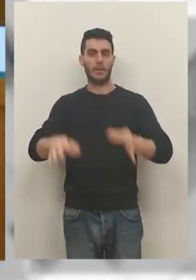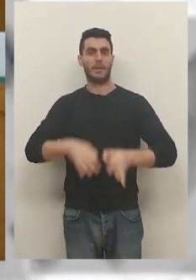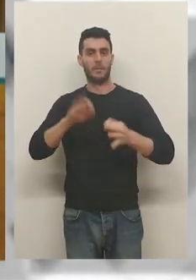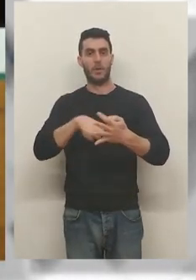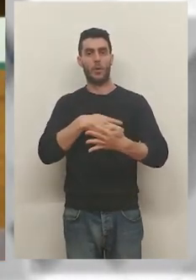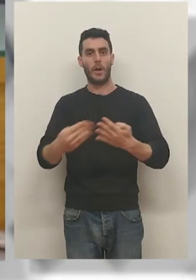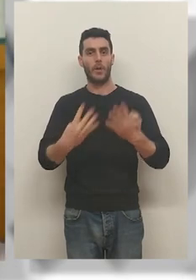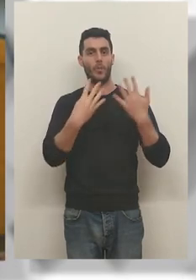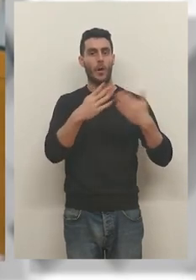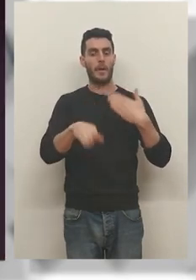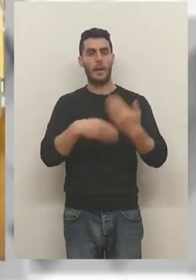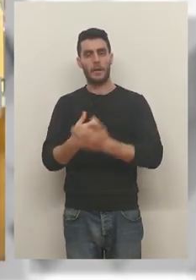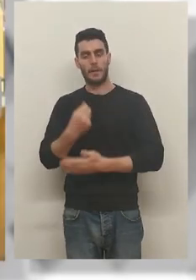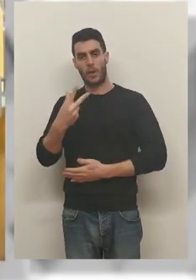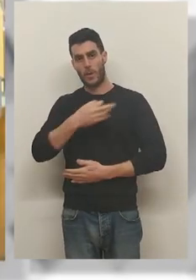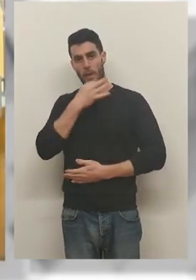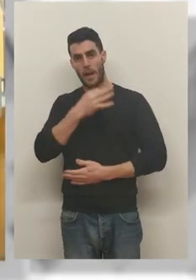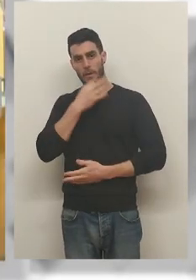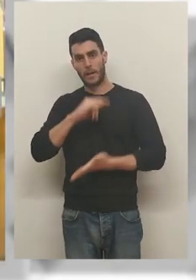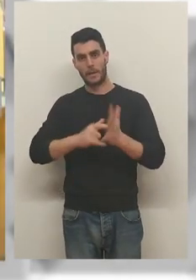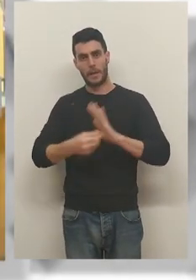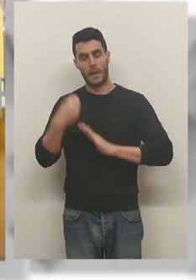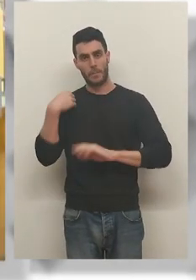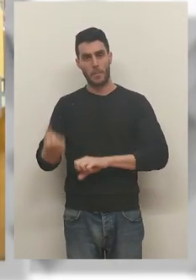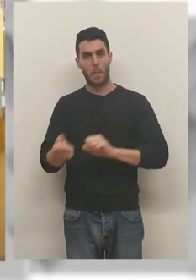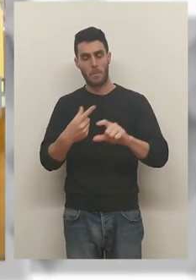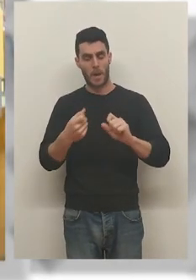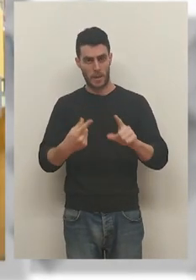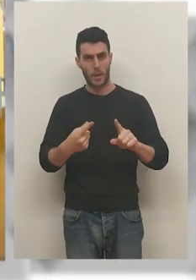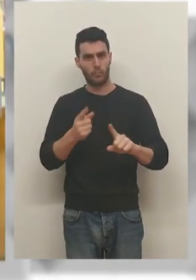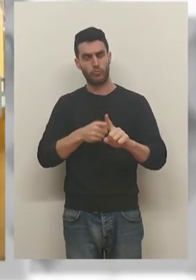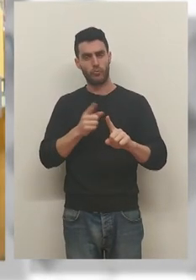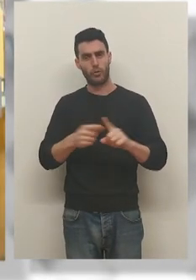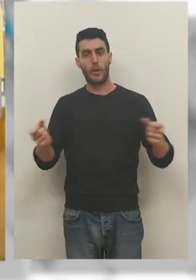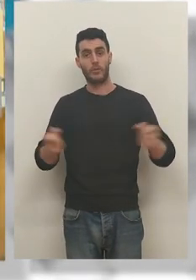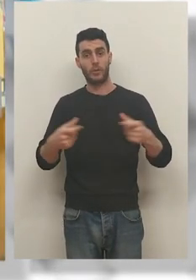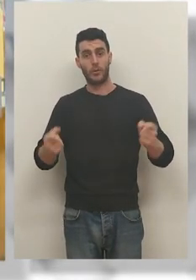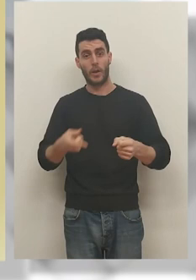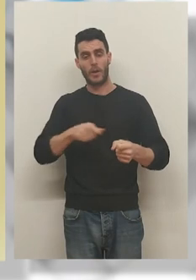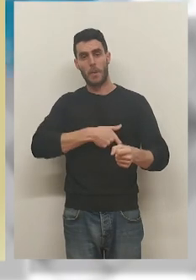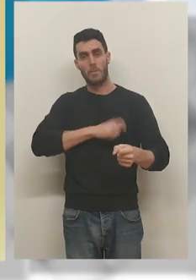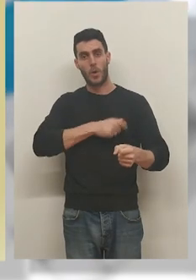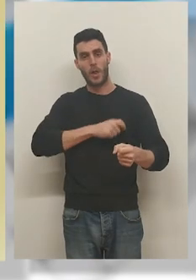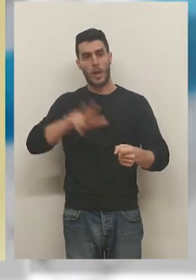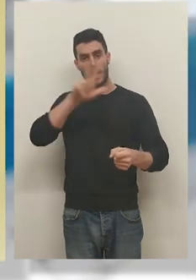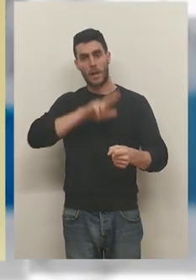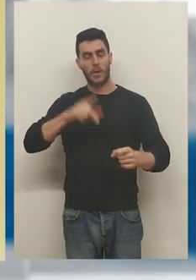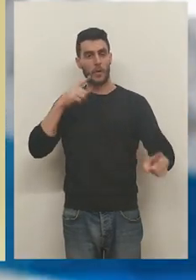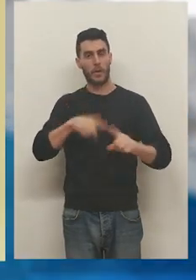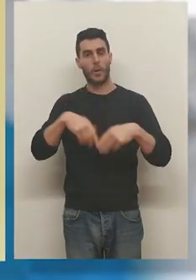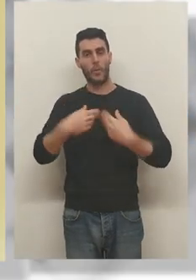y siempre en horario de nueve a dos así con este sistema similar al utilizado en la seguridad social o la Policía Nacional